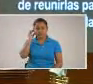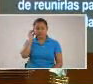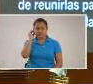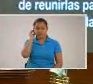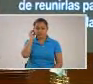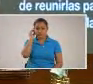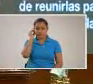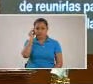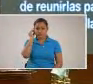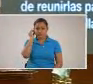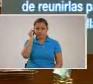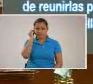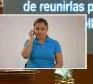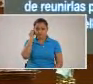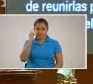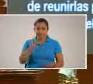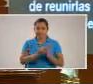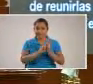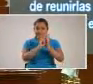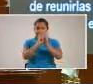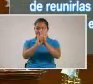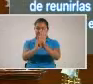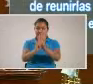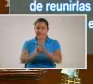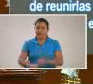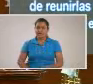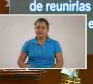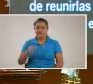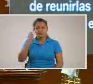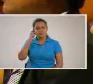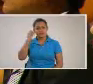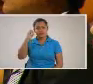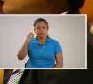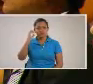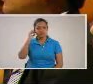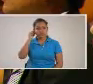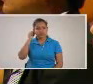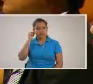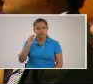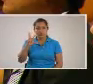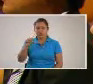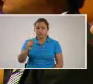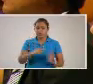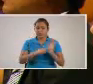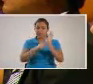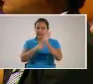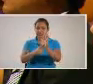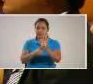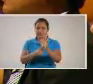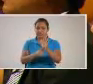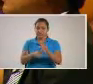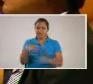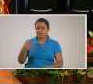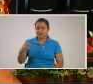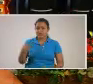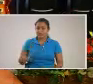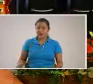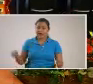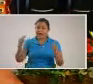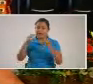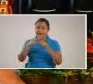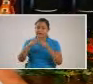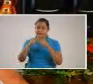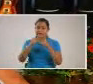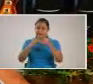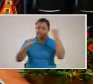entidades, llamémosle así, Gog y Magog, no van a aparecer de la noche a la mañana, no van a aparecer hasta el final del milenio. Yo